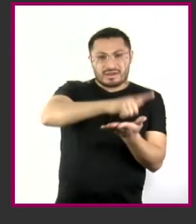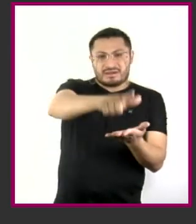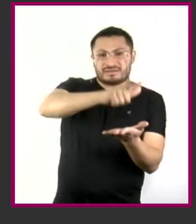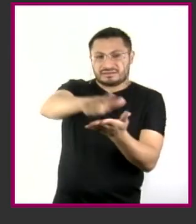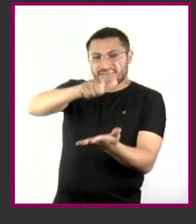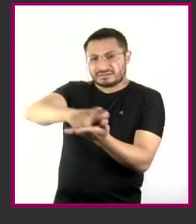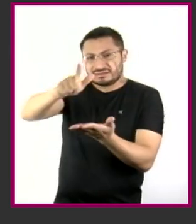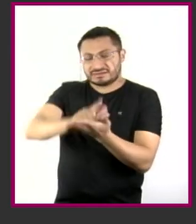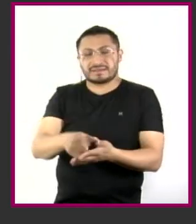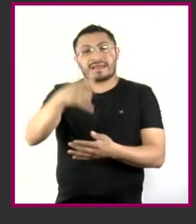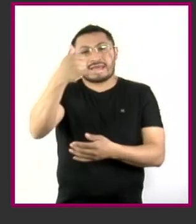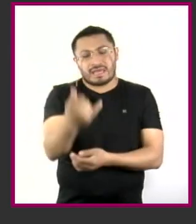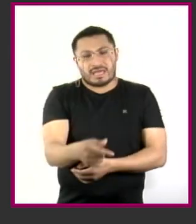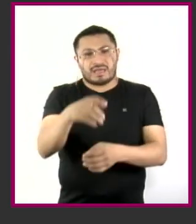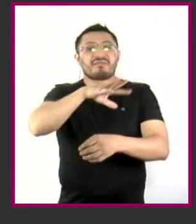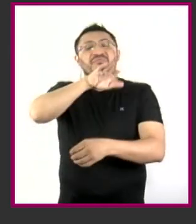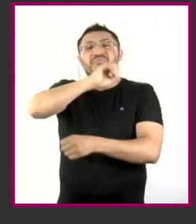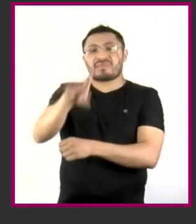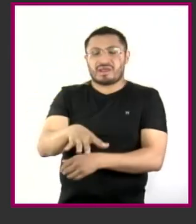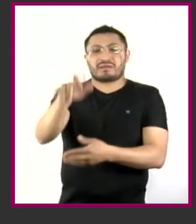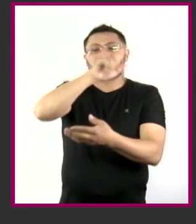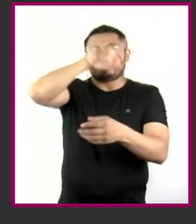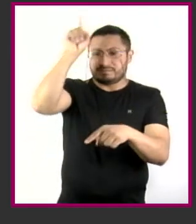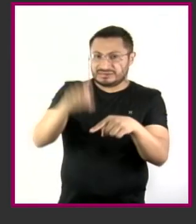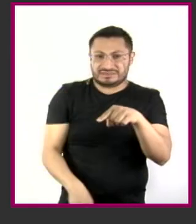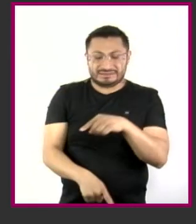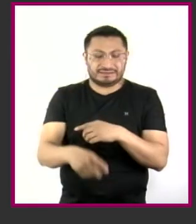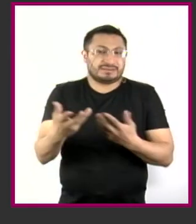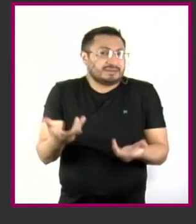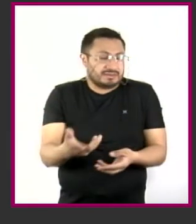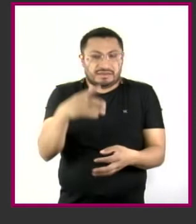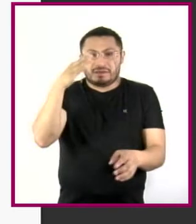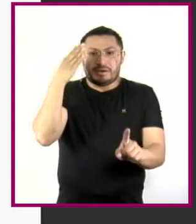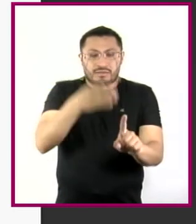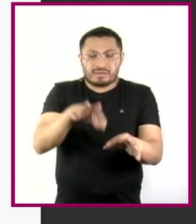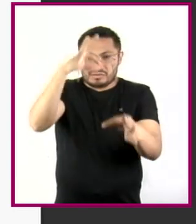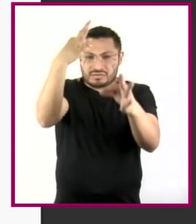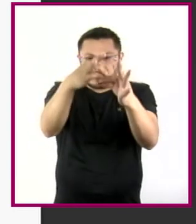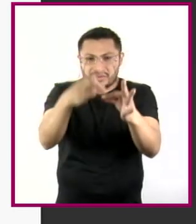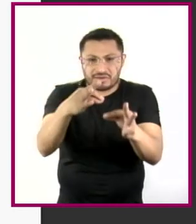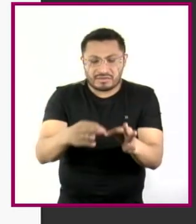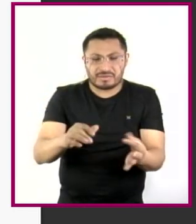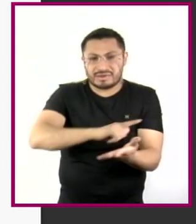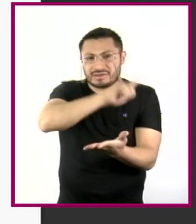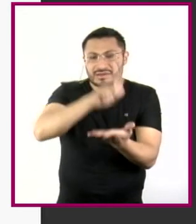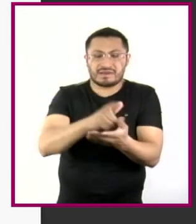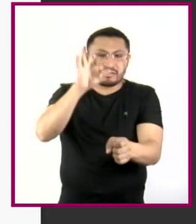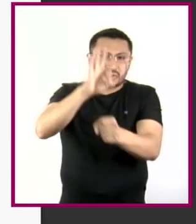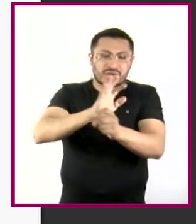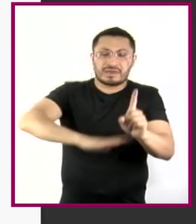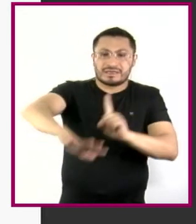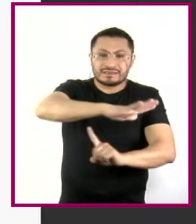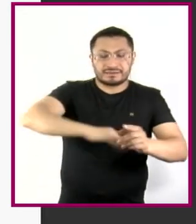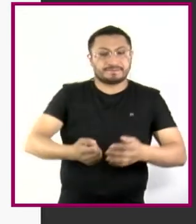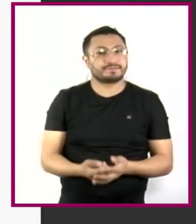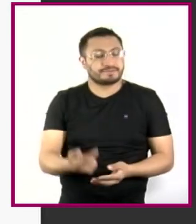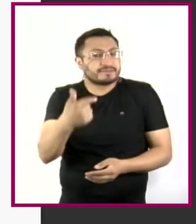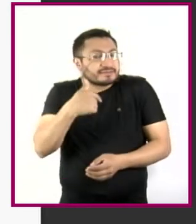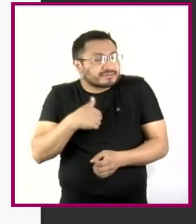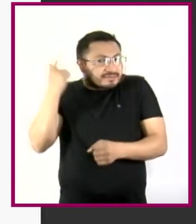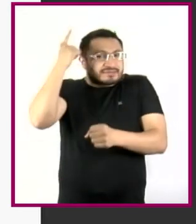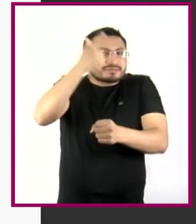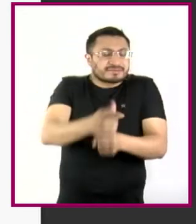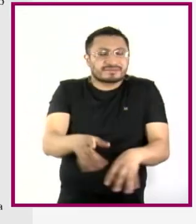evitar o reducir esa contaminación de manera de cumplir con las normas y medidas de calidad ambiental. Yo encontré que